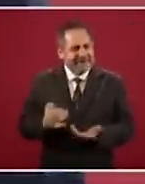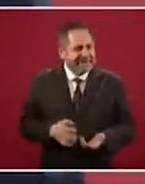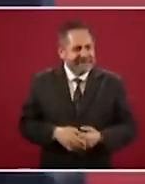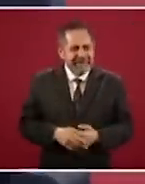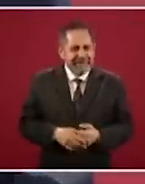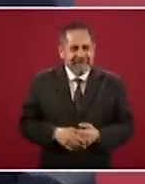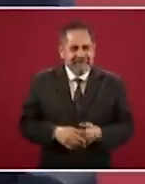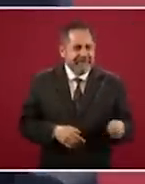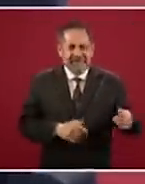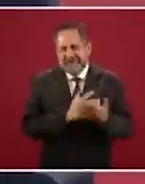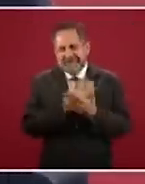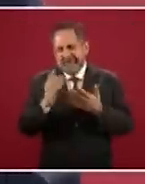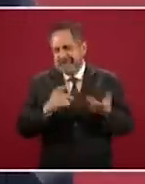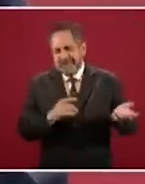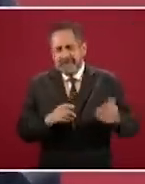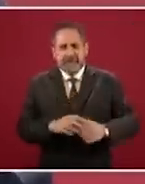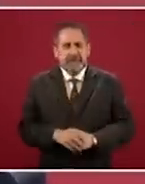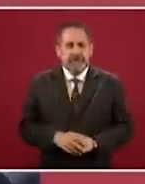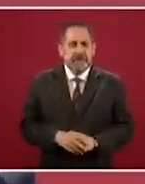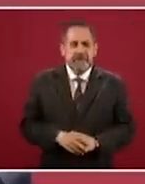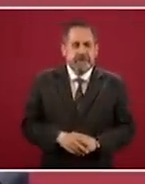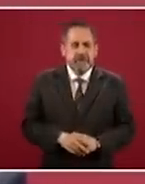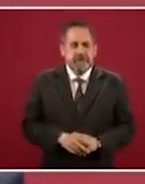Se exceden, o sea,